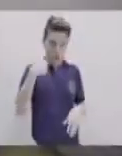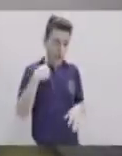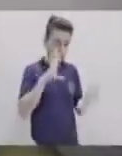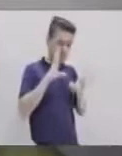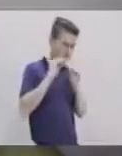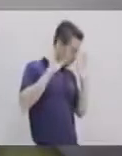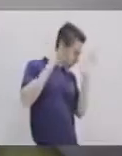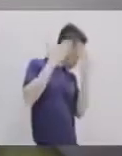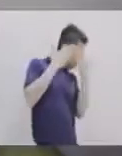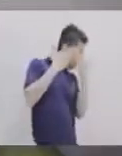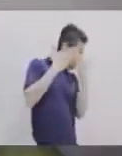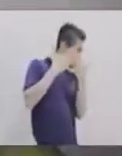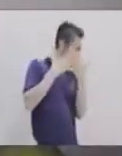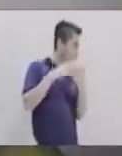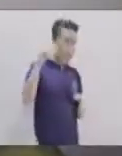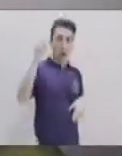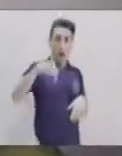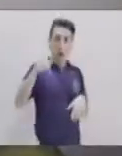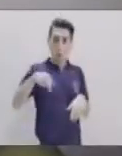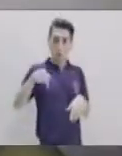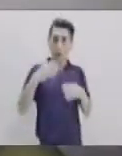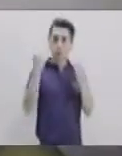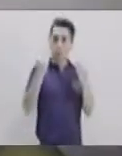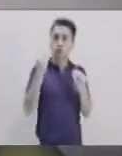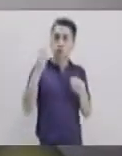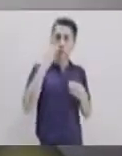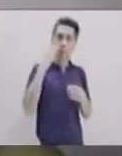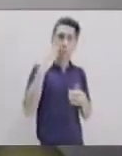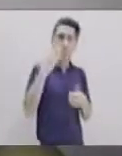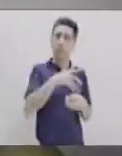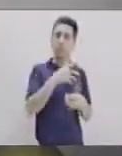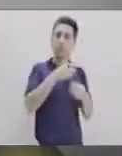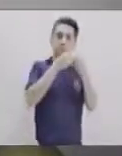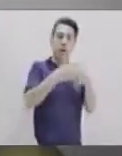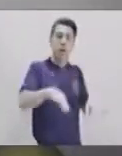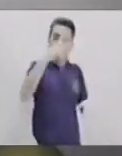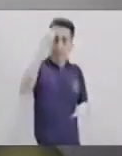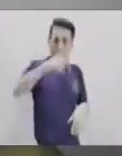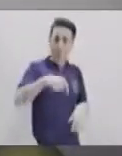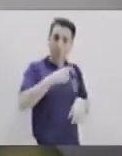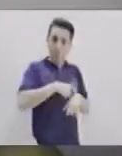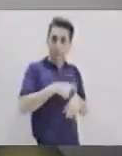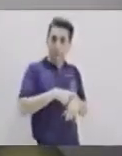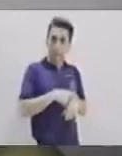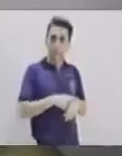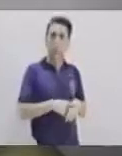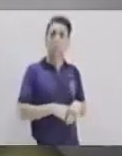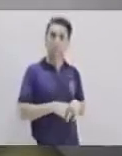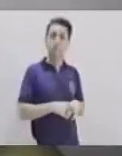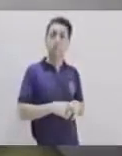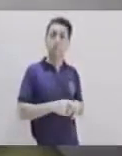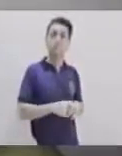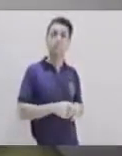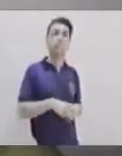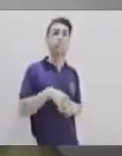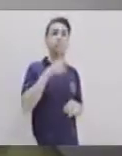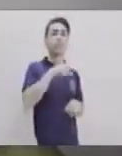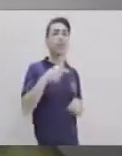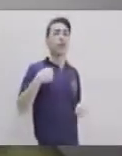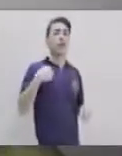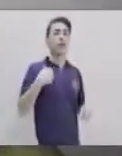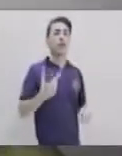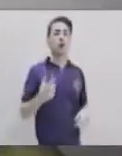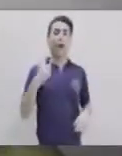muchos padres de familia que perdieron su trabajo en este tiempo. Entonces, ellos como la cabeza de